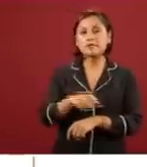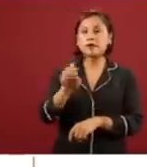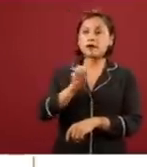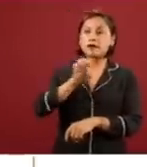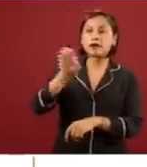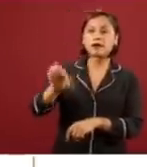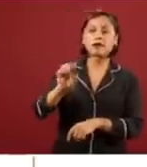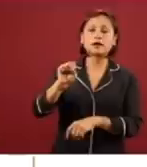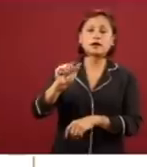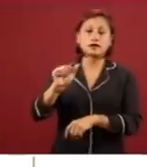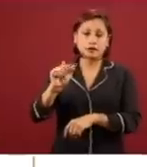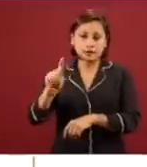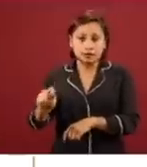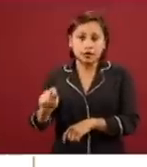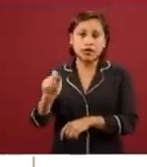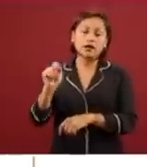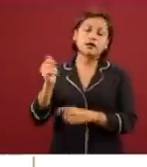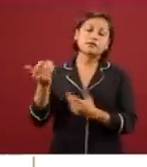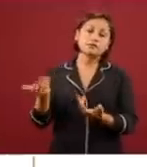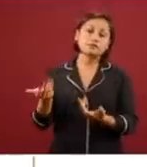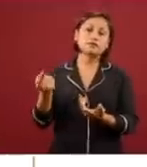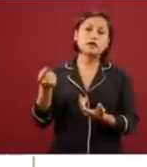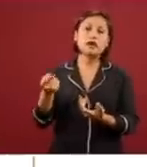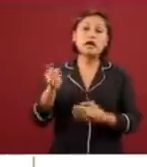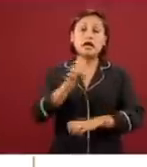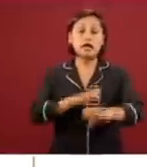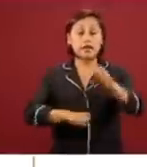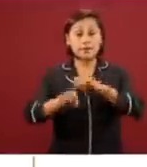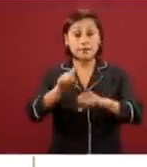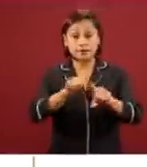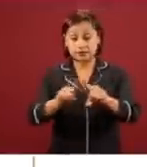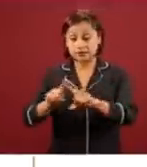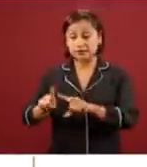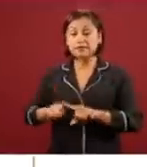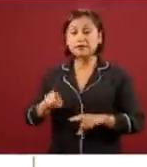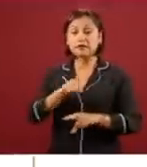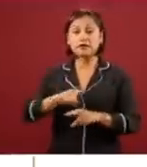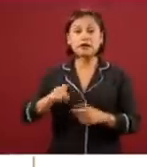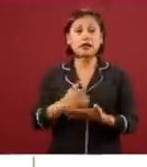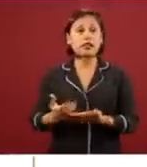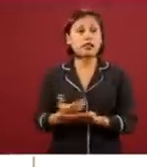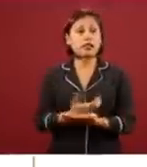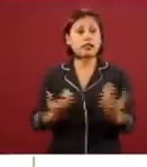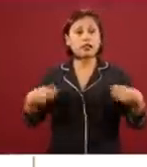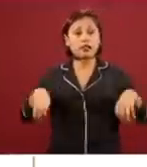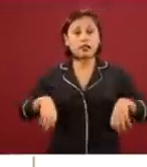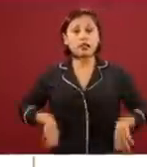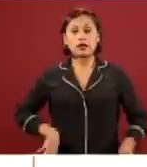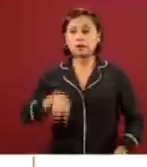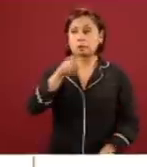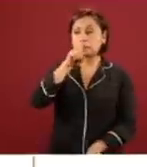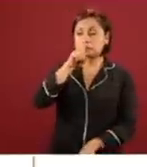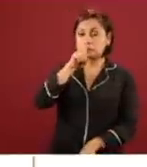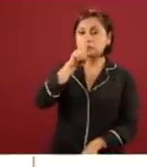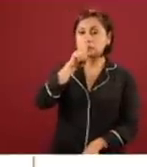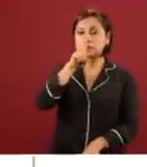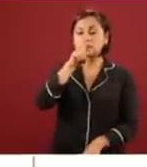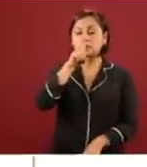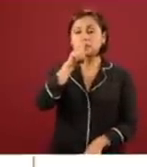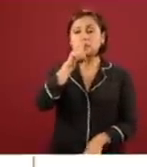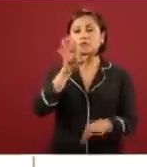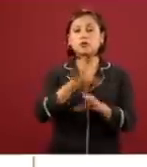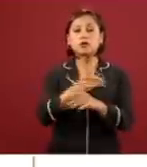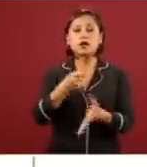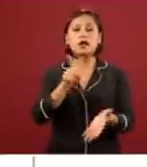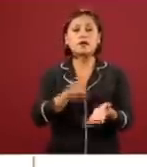obteniendo por parte de las empresas un beneficio, un lucro a partir de simular